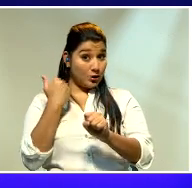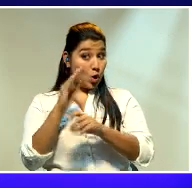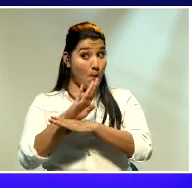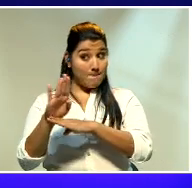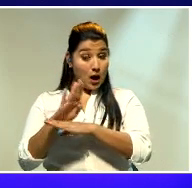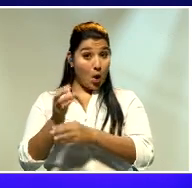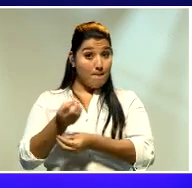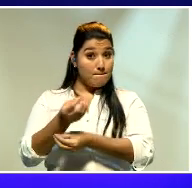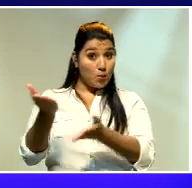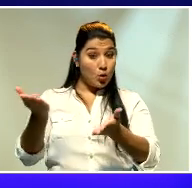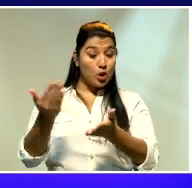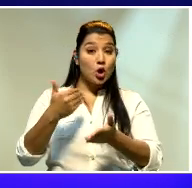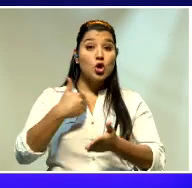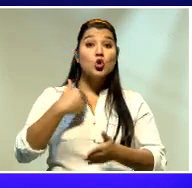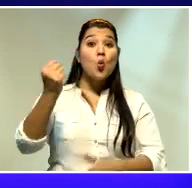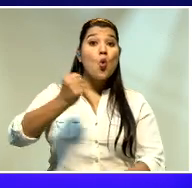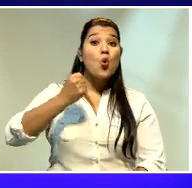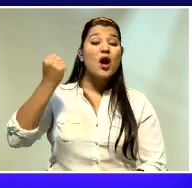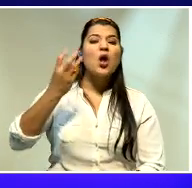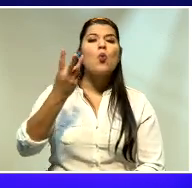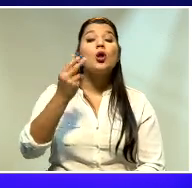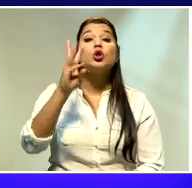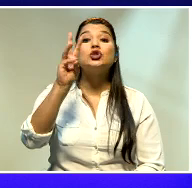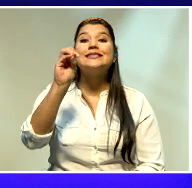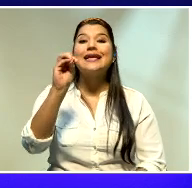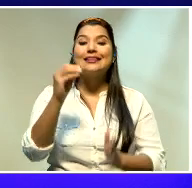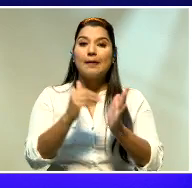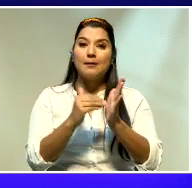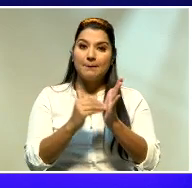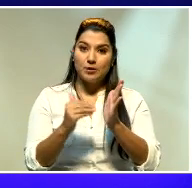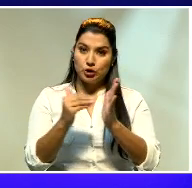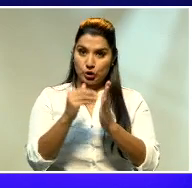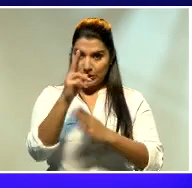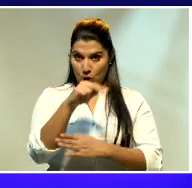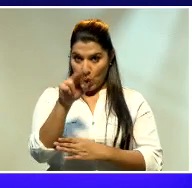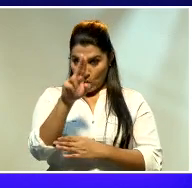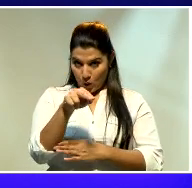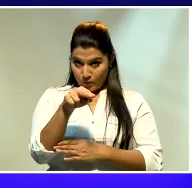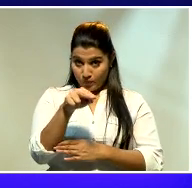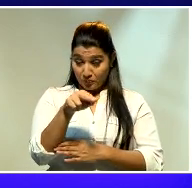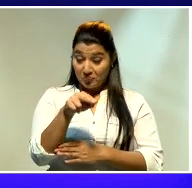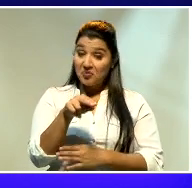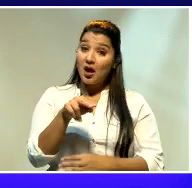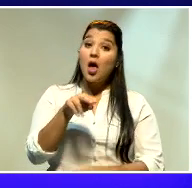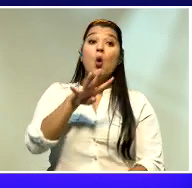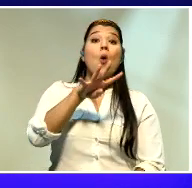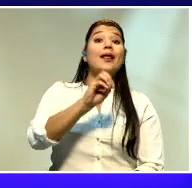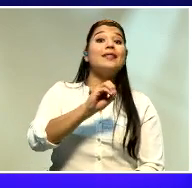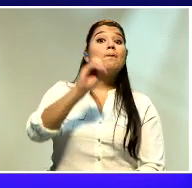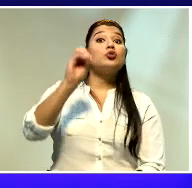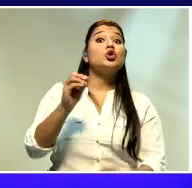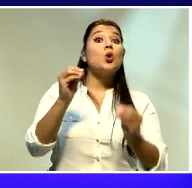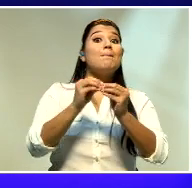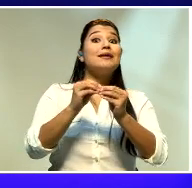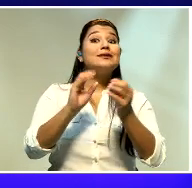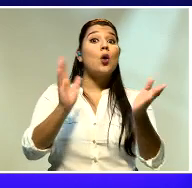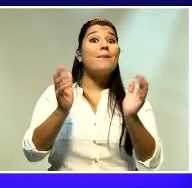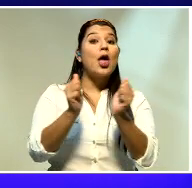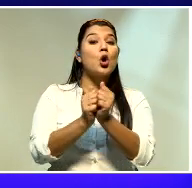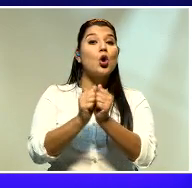pública tuvo ganancias por 60.000 millones de colones, un 40% más que el